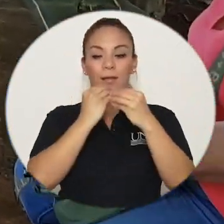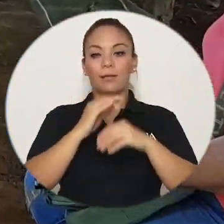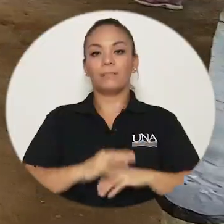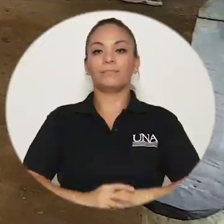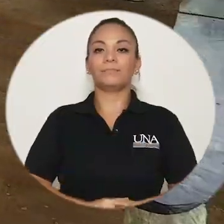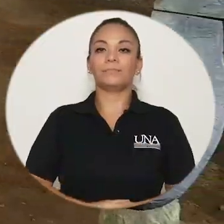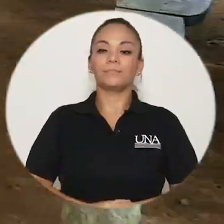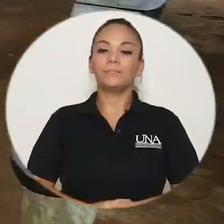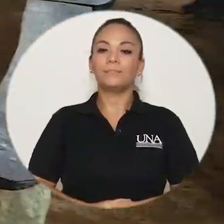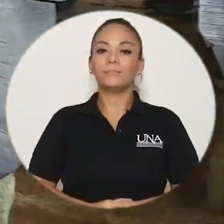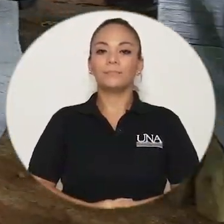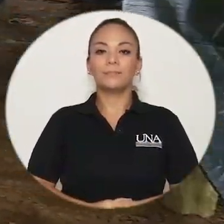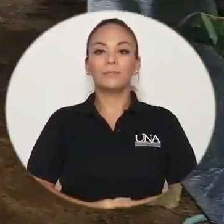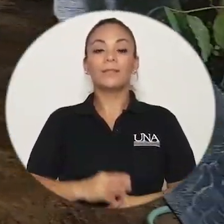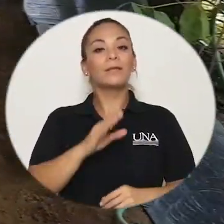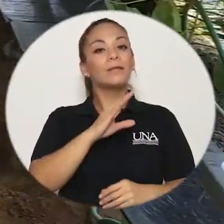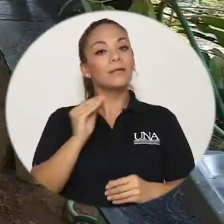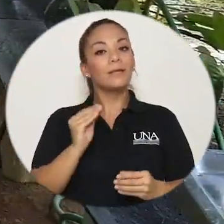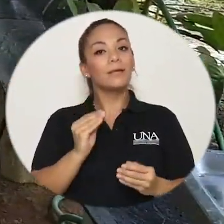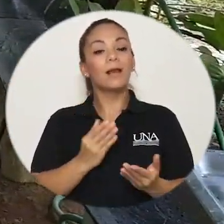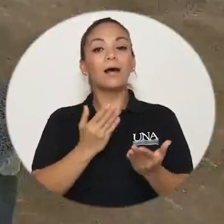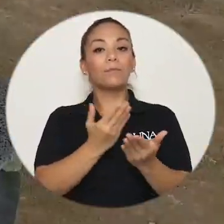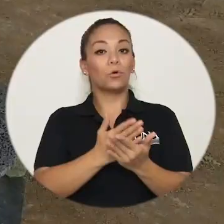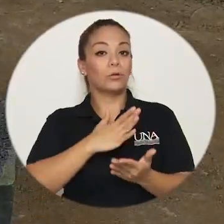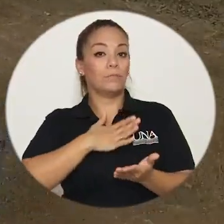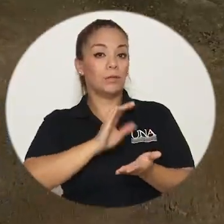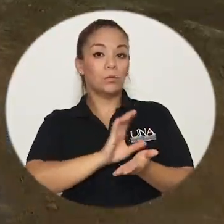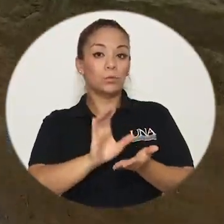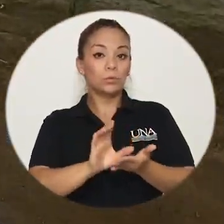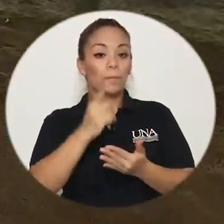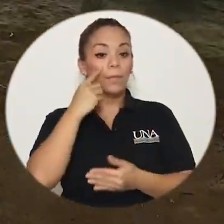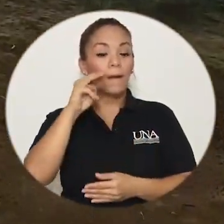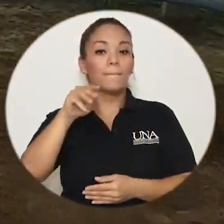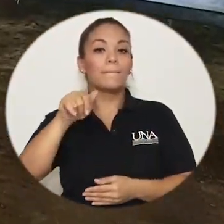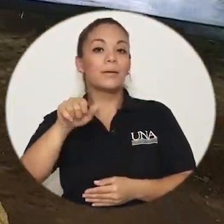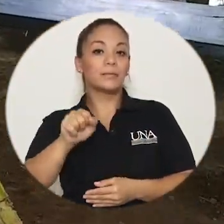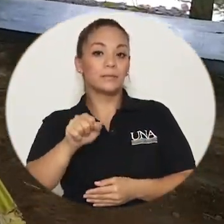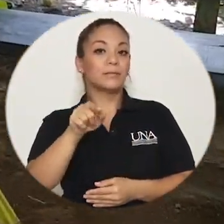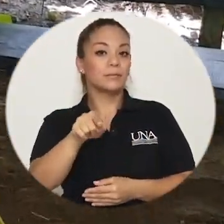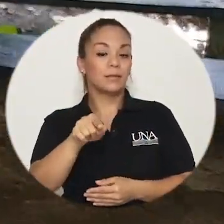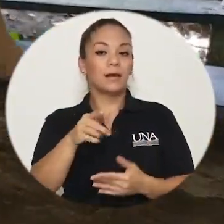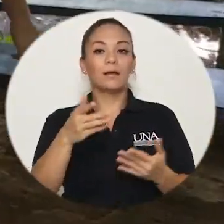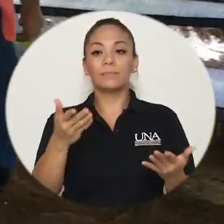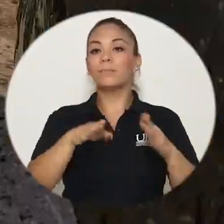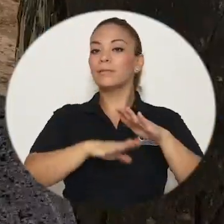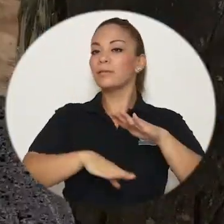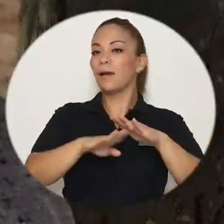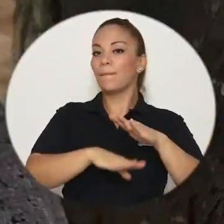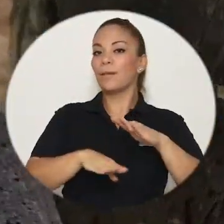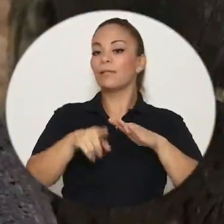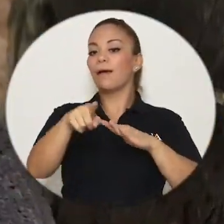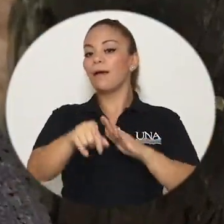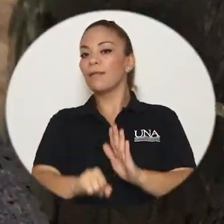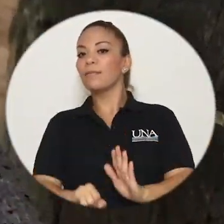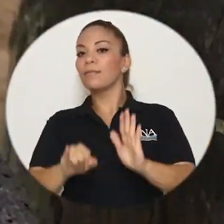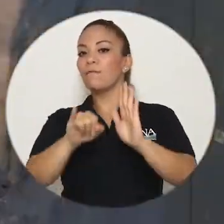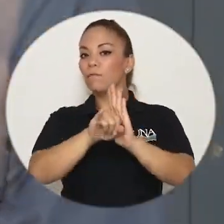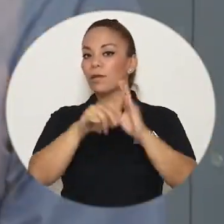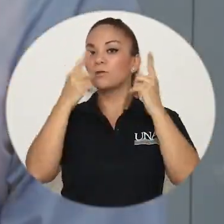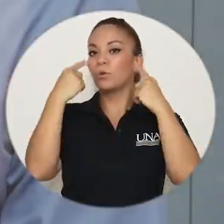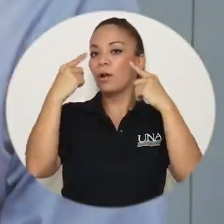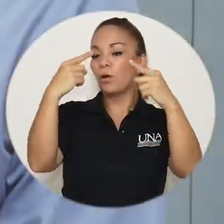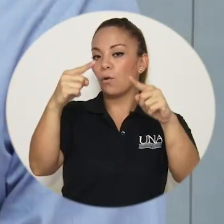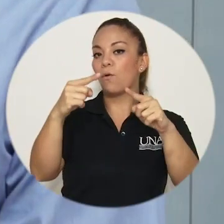nutricional. Y el aporte, digamos, que hace mi curso a la maestría, básicamente es en la identificación que